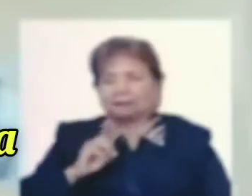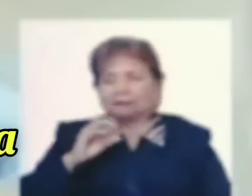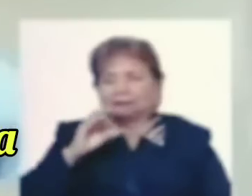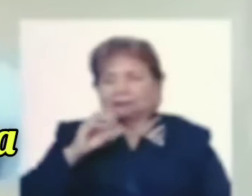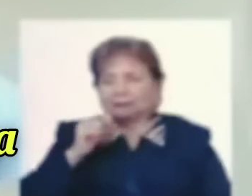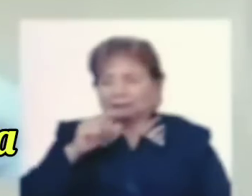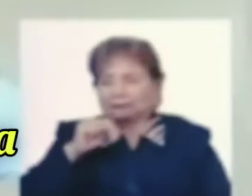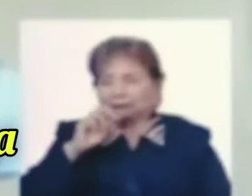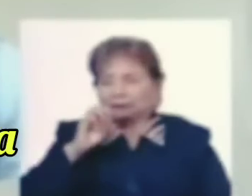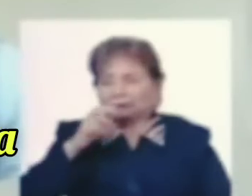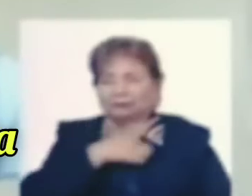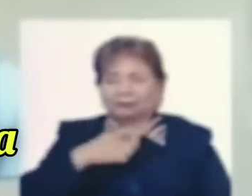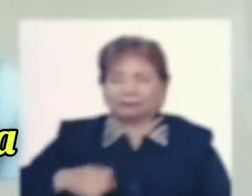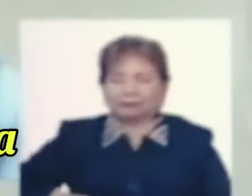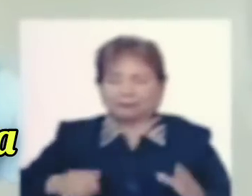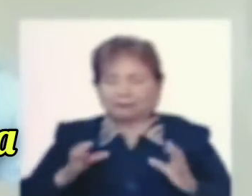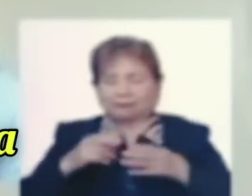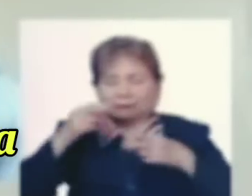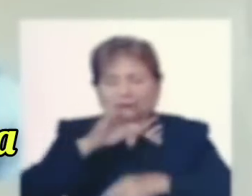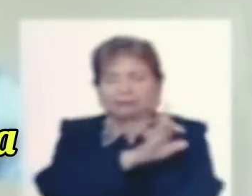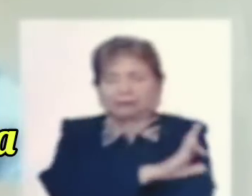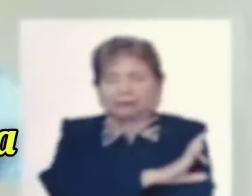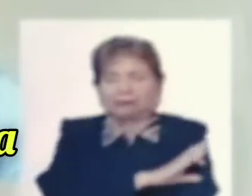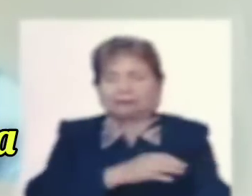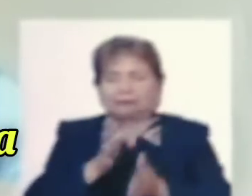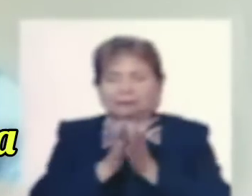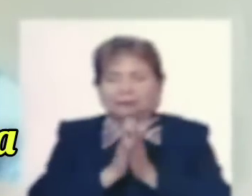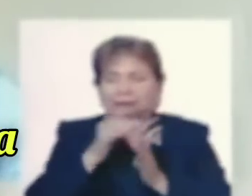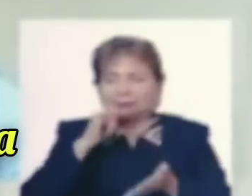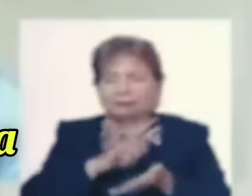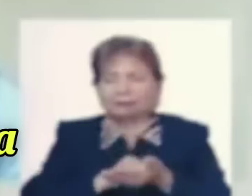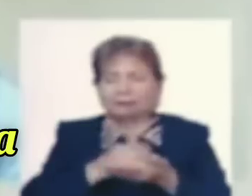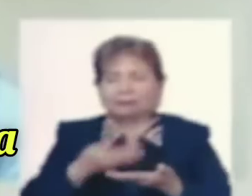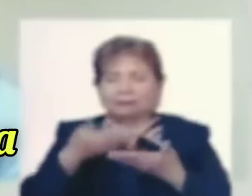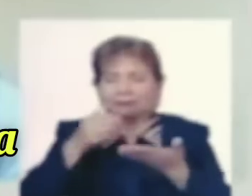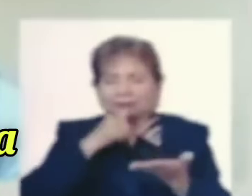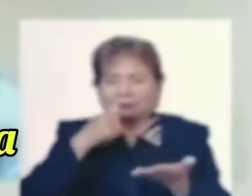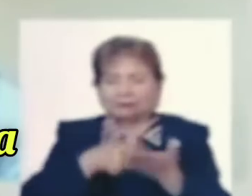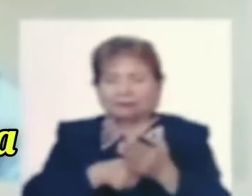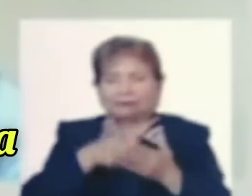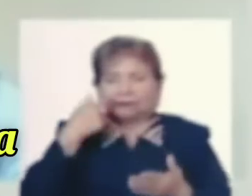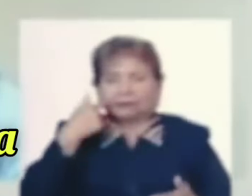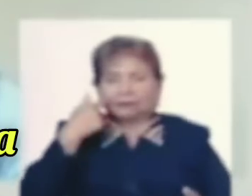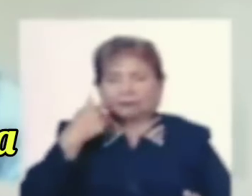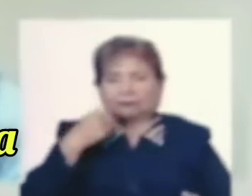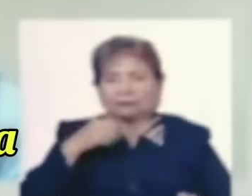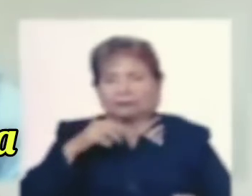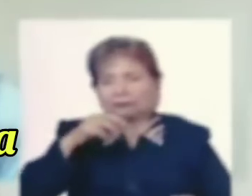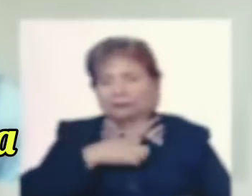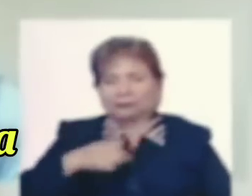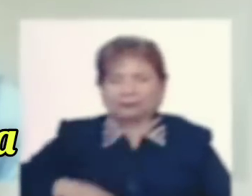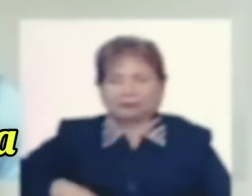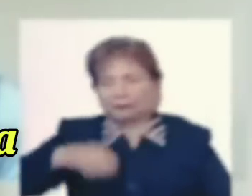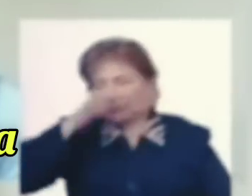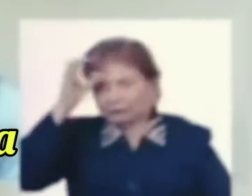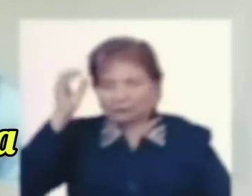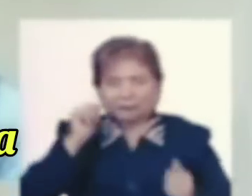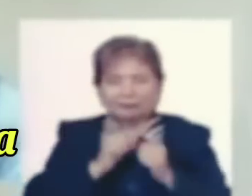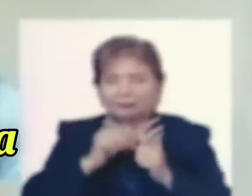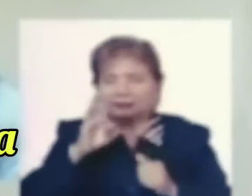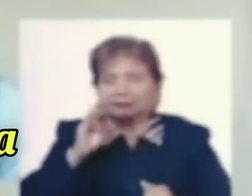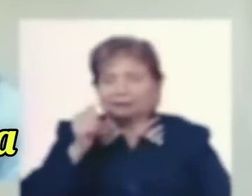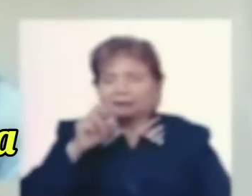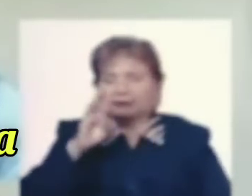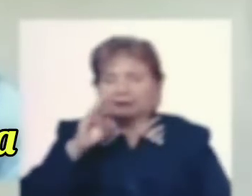Alcat Ángel, presidente de la Comisión de Fiscalización, se le ha hecho llegar un oficio al señor presidente José Pedro Castillo Terrones al penal de